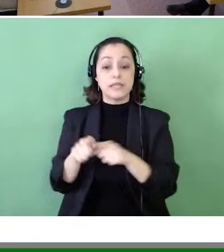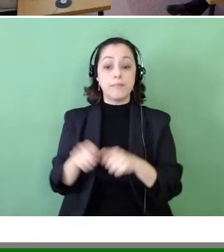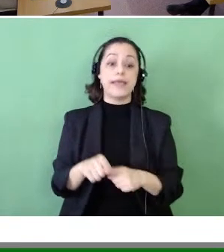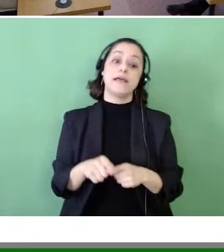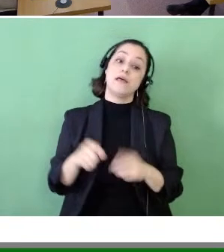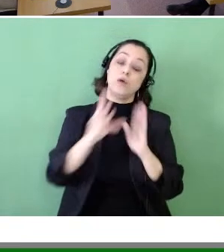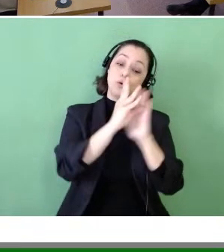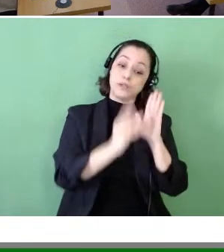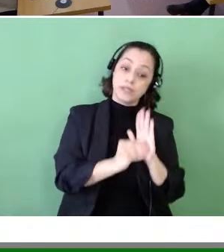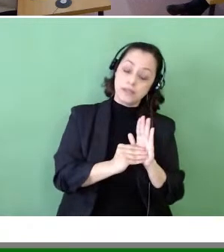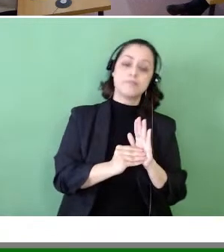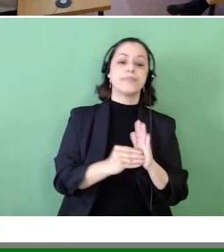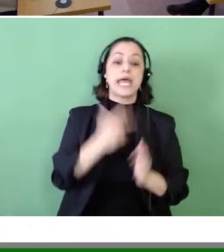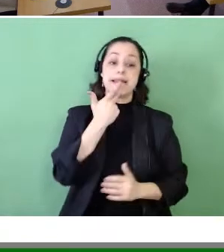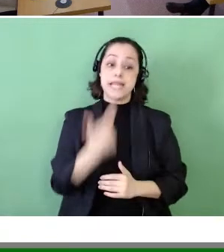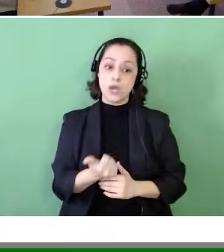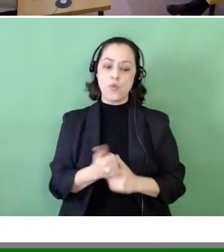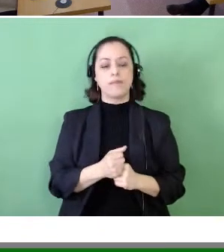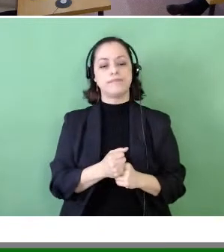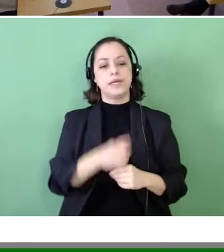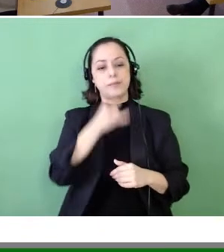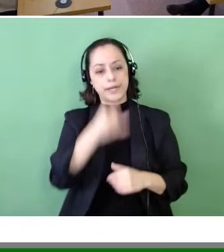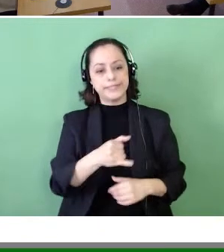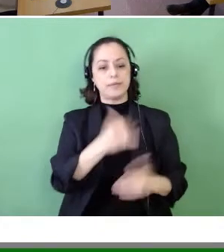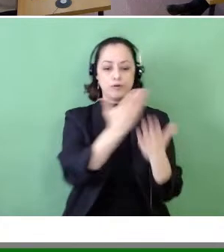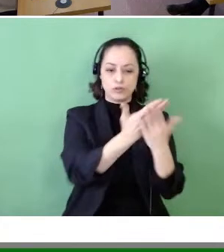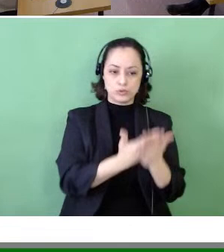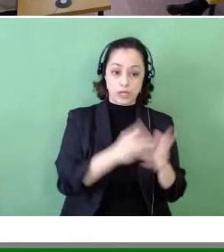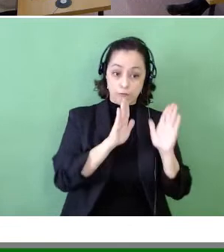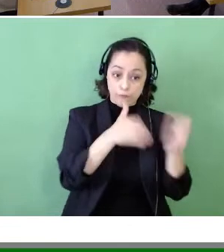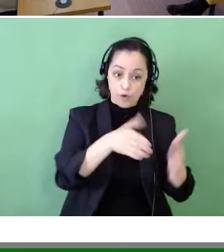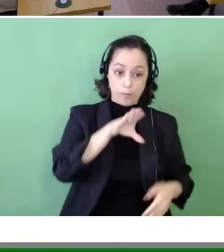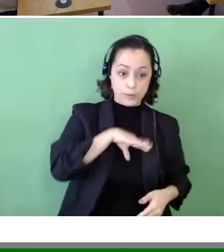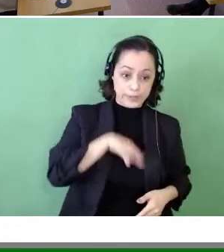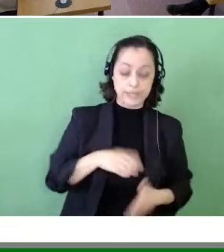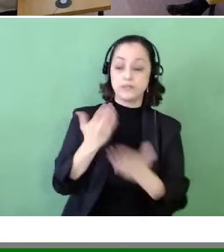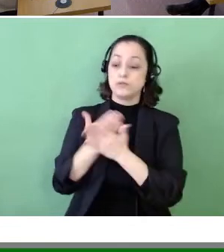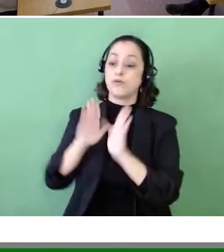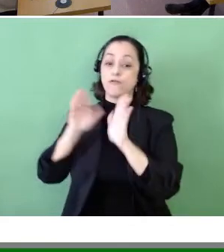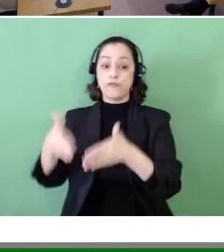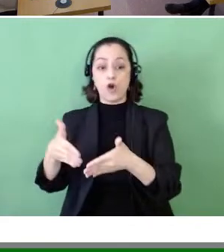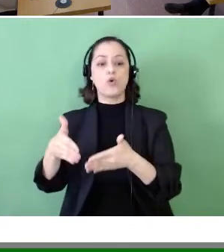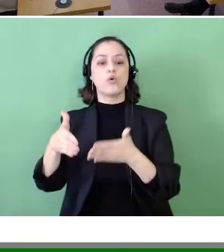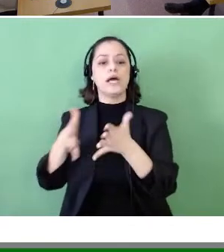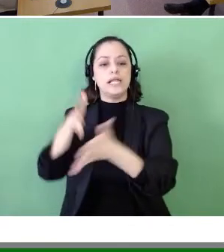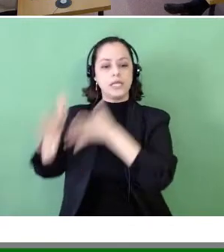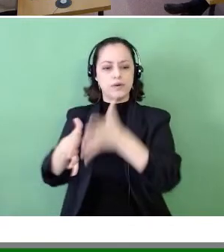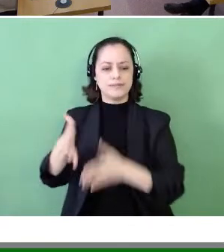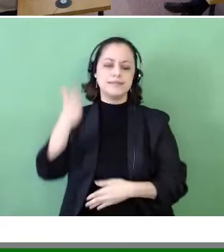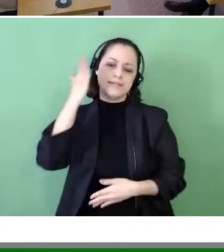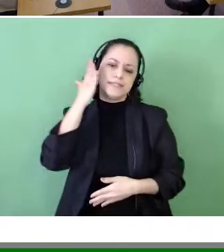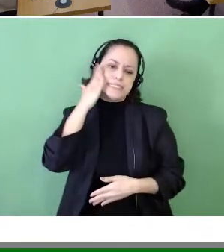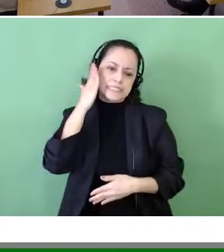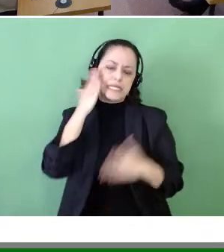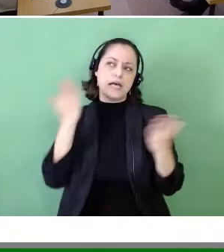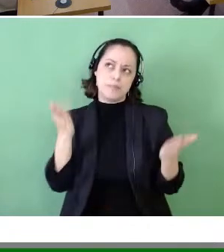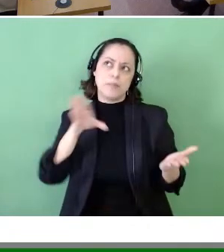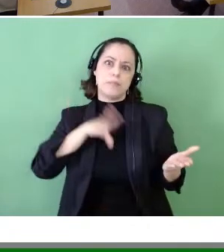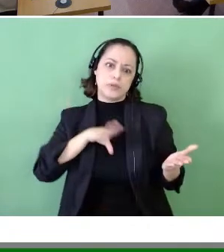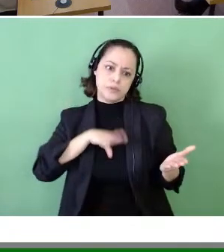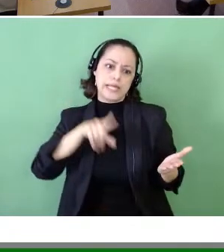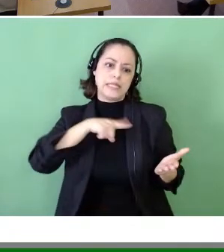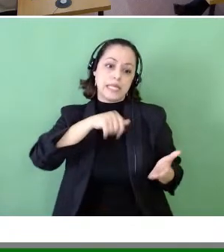lengua de signos, de libras. Y observamos que de portugués hay mucho más, no mucho más, pero más que de libras,